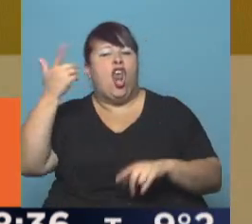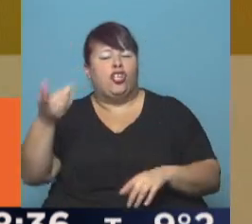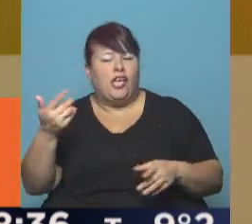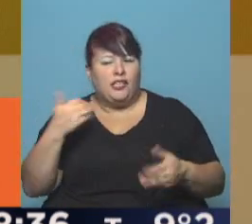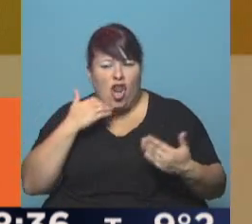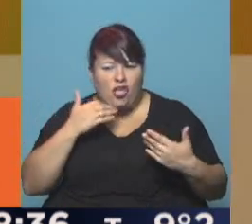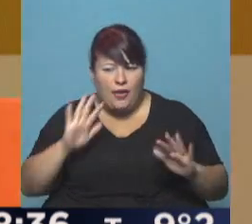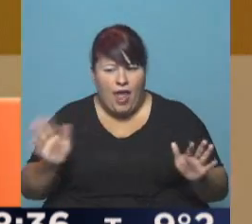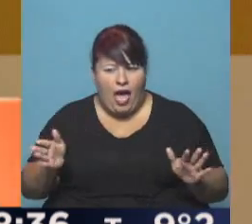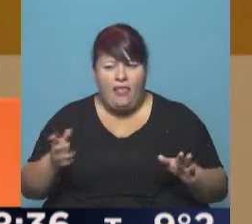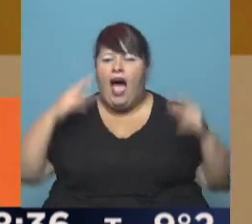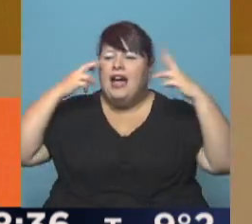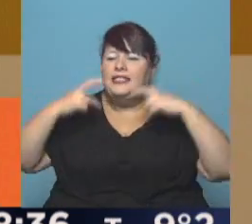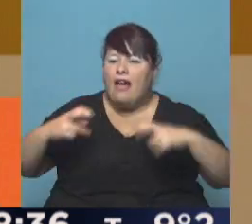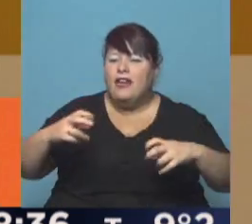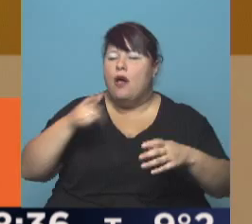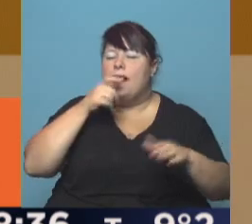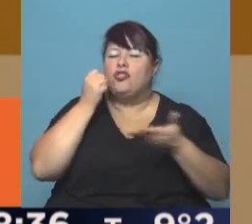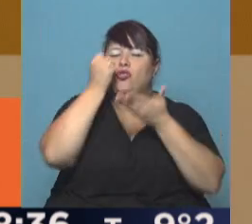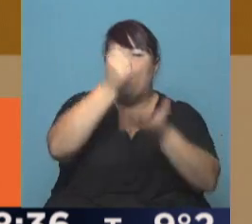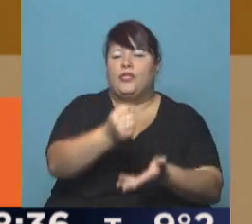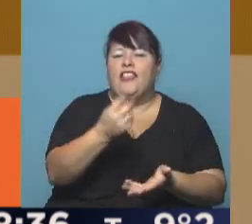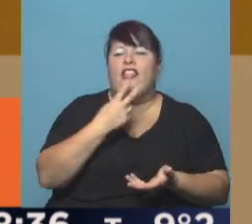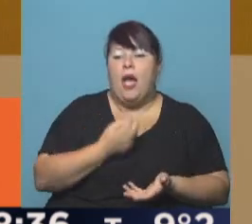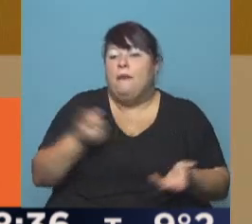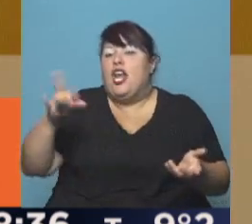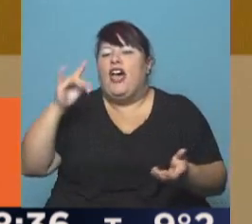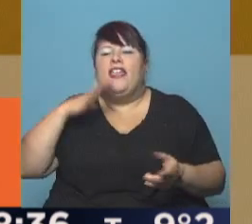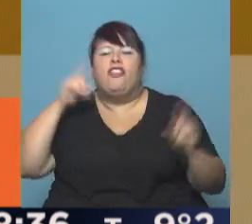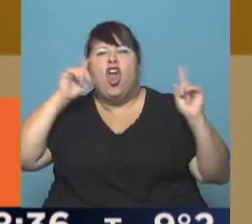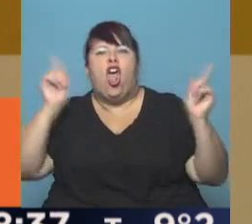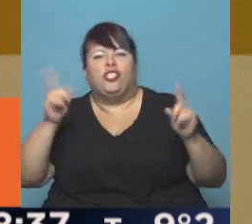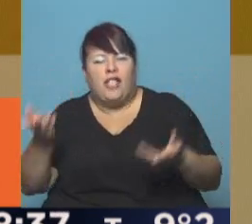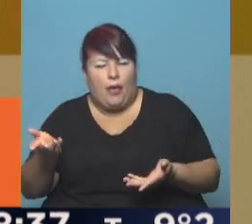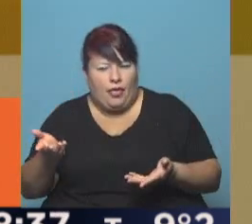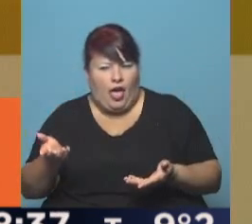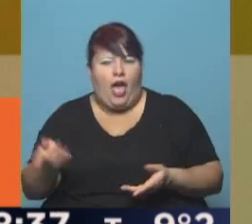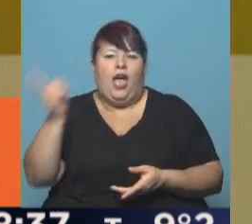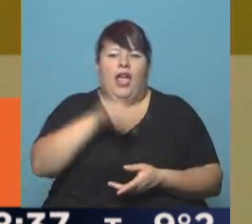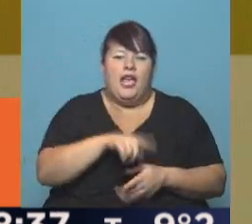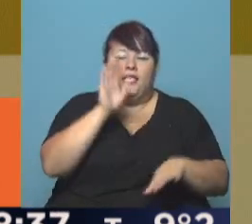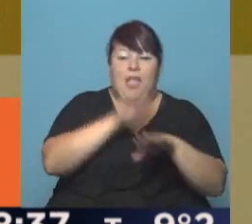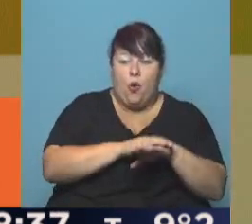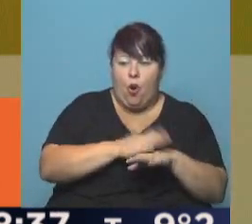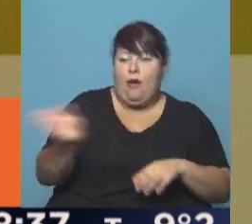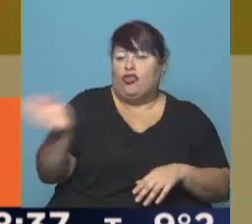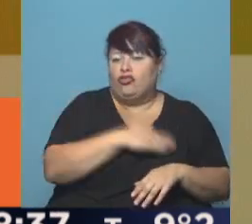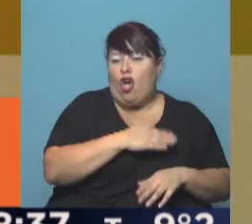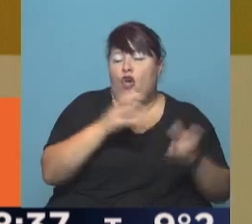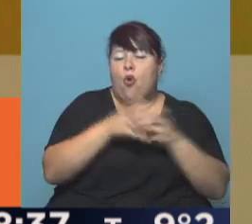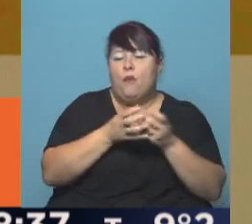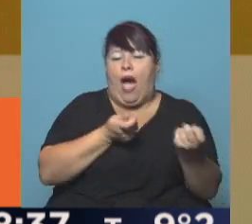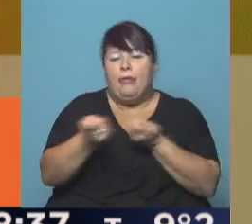nada. Se investiga por los subsidios a la energía, pero Julio De Vido no sabía nada. Y se procesa a toda la línea